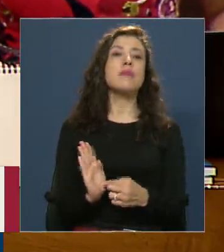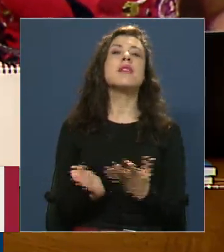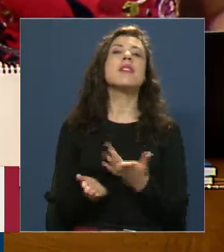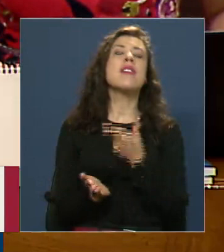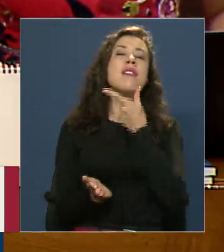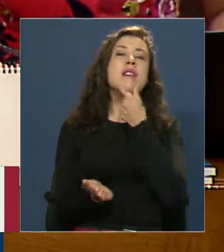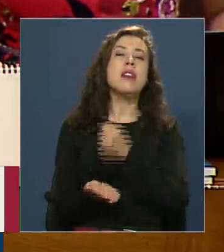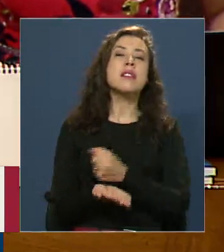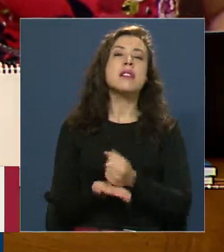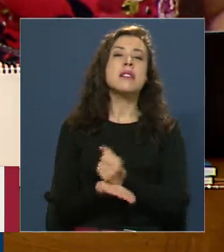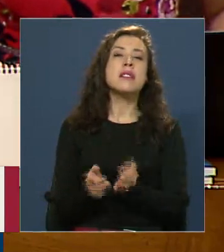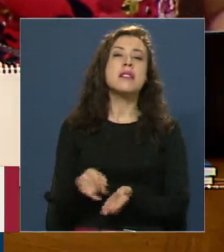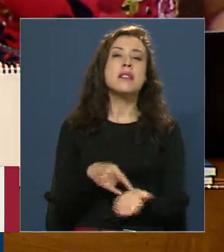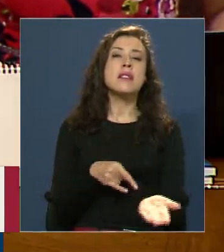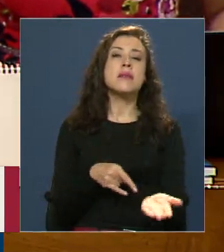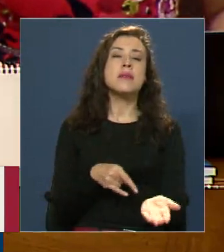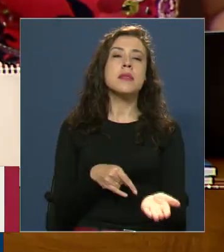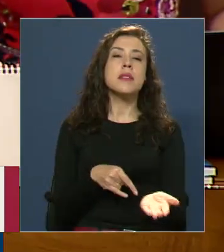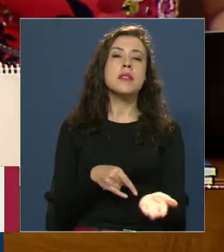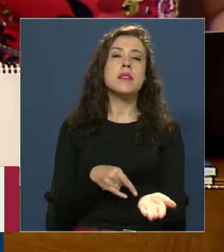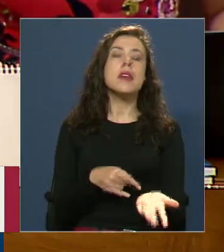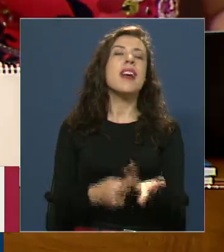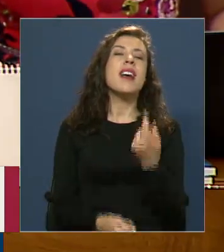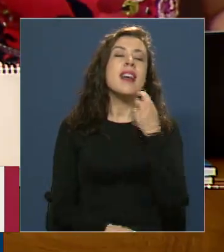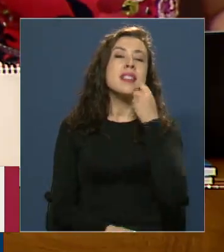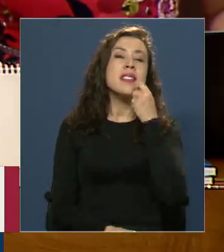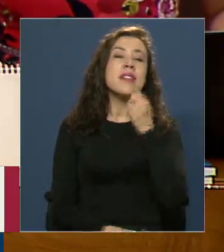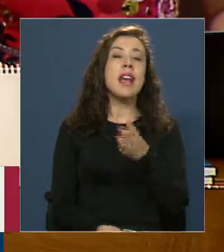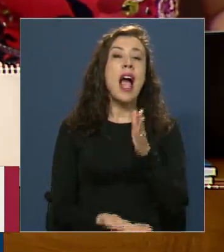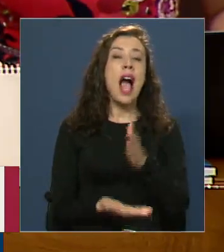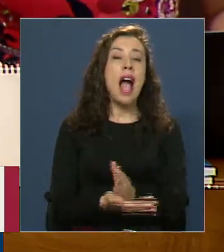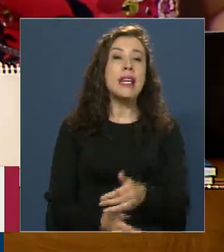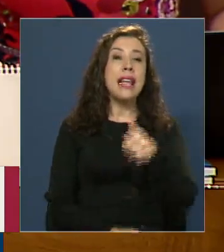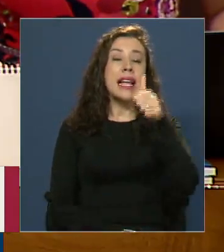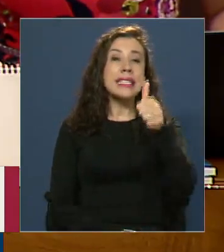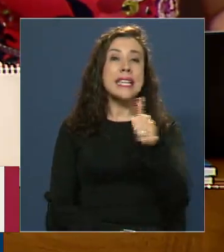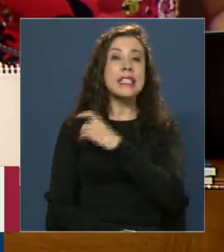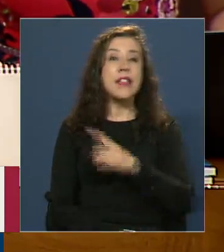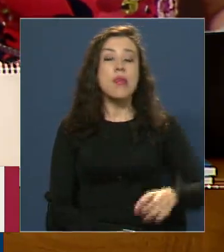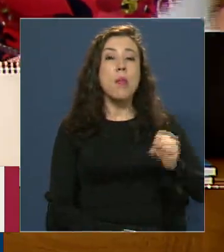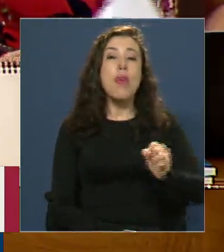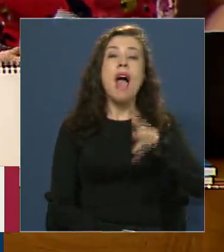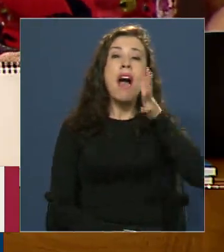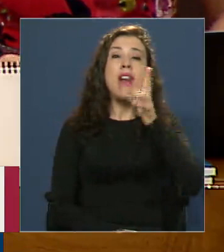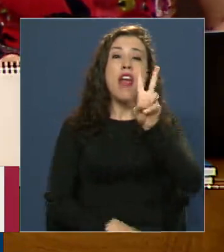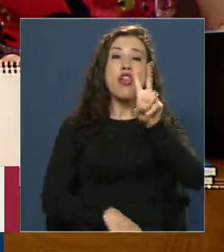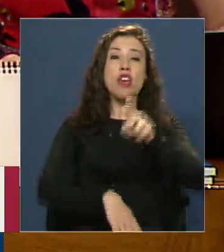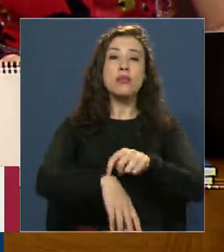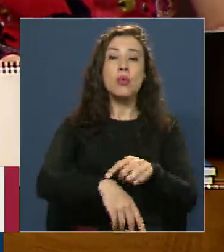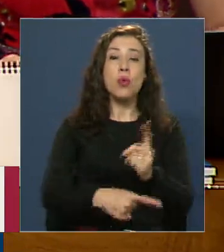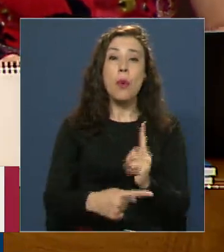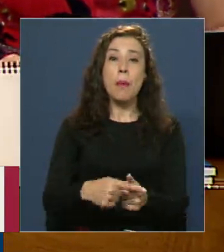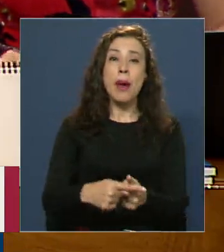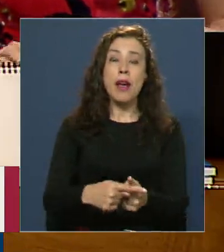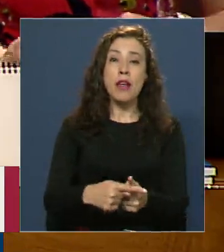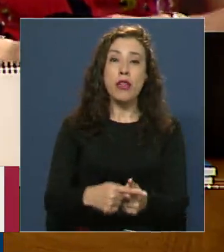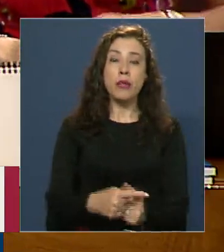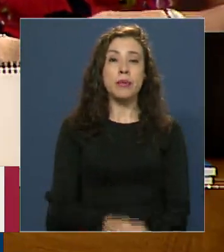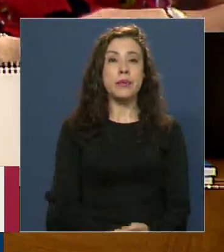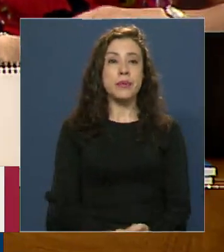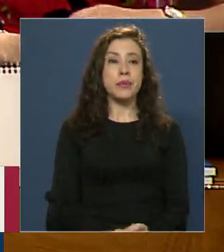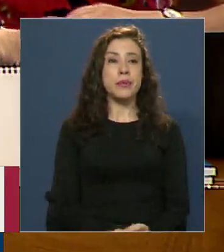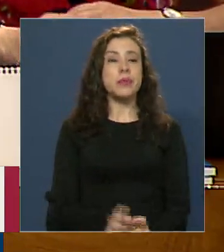de fácil despacho, y esto es entonces hasta 6 discursos de 2 minutos 30 segundos cada